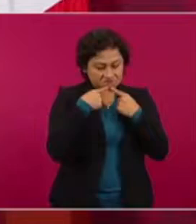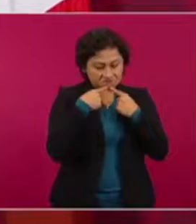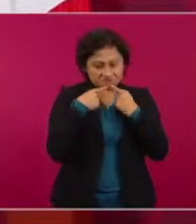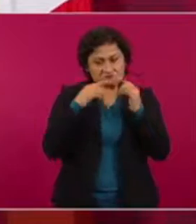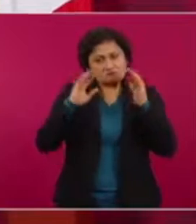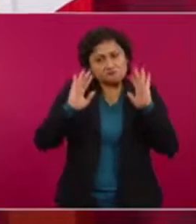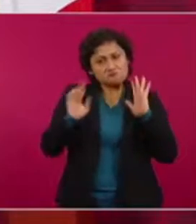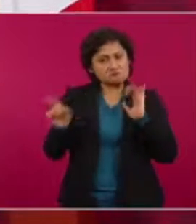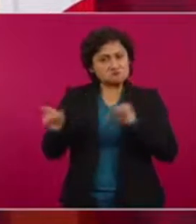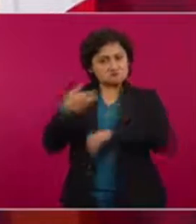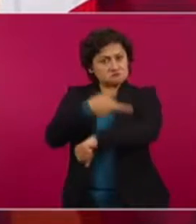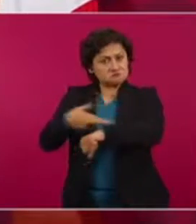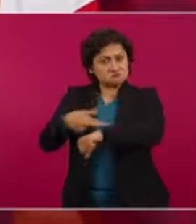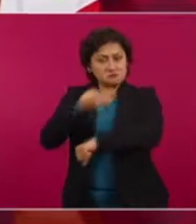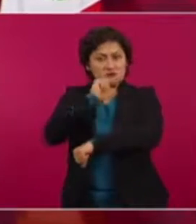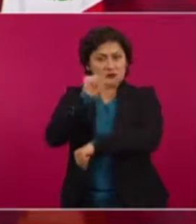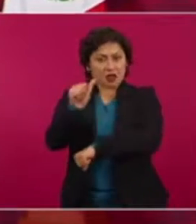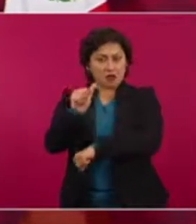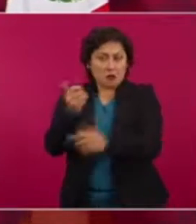renovarlo.